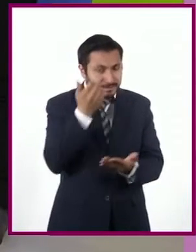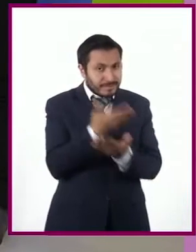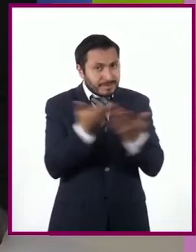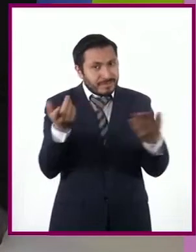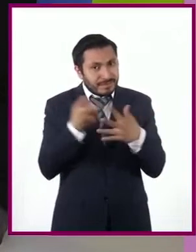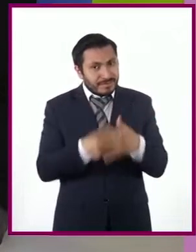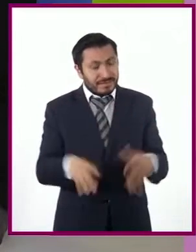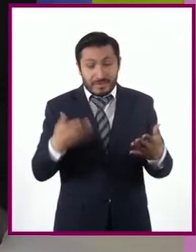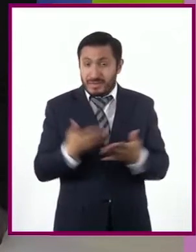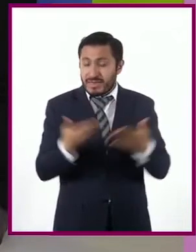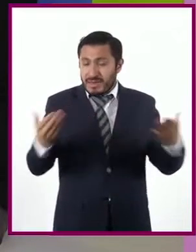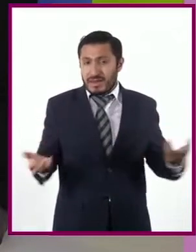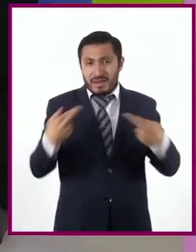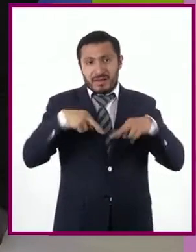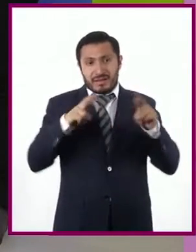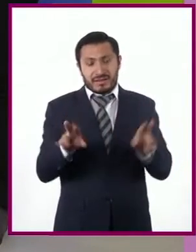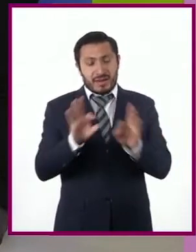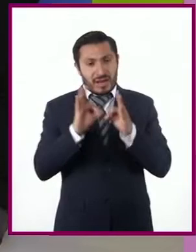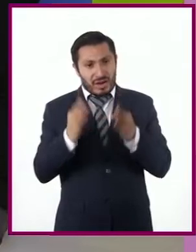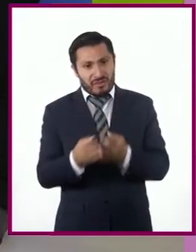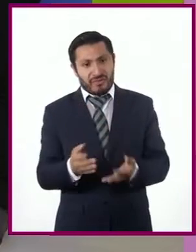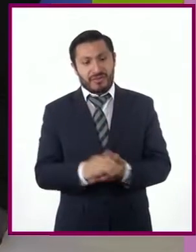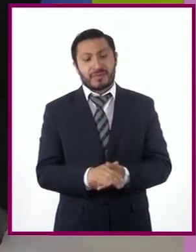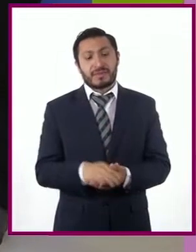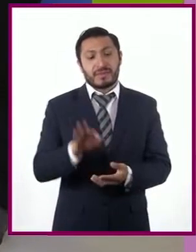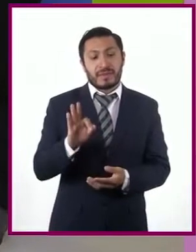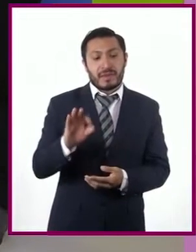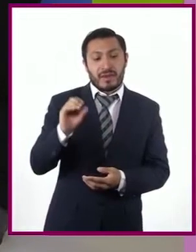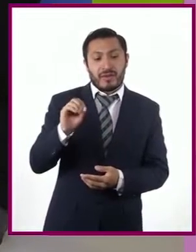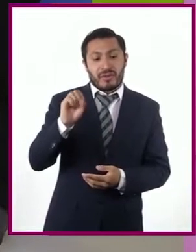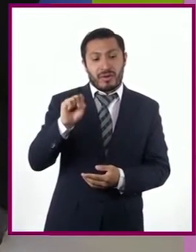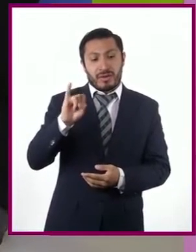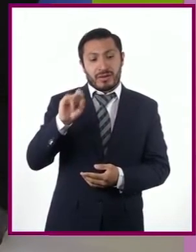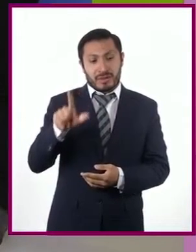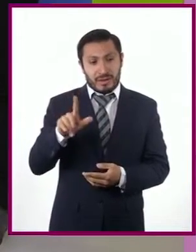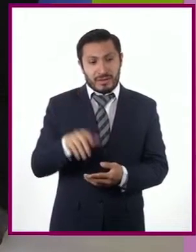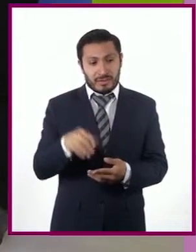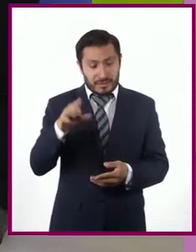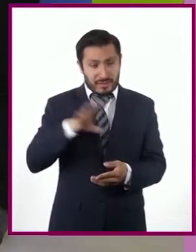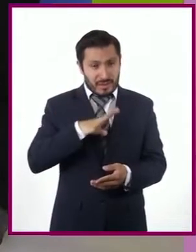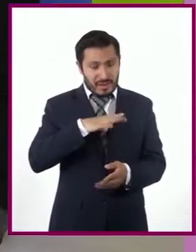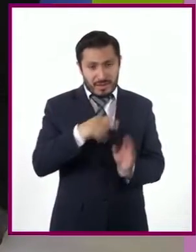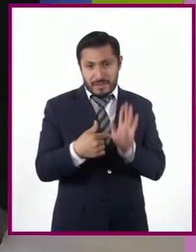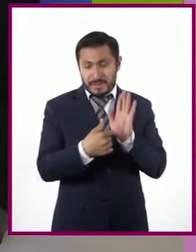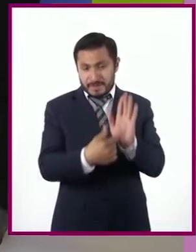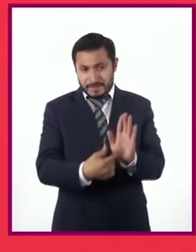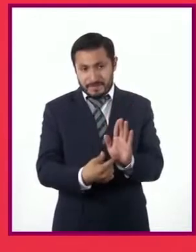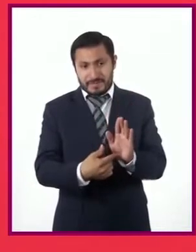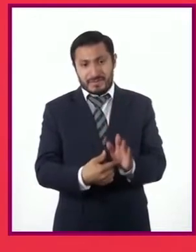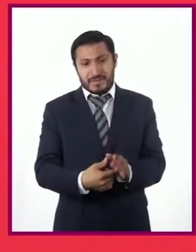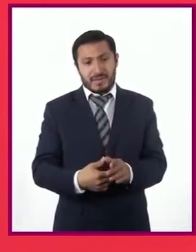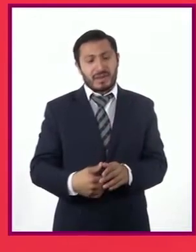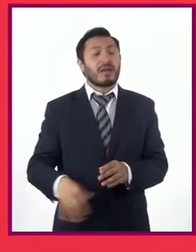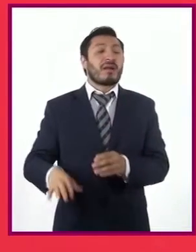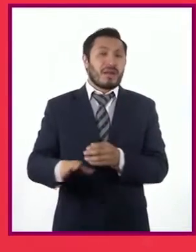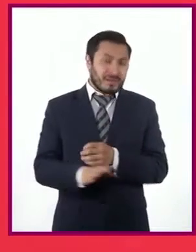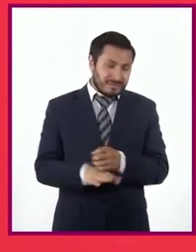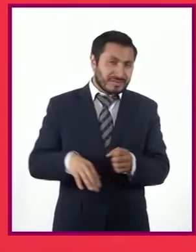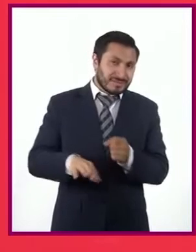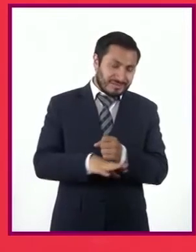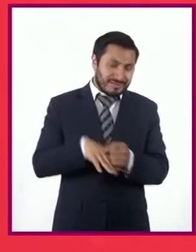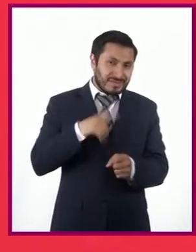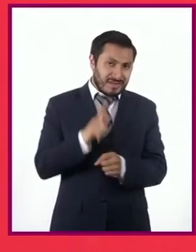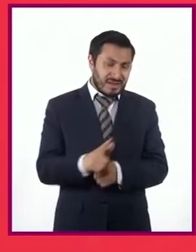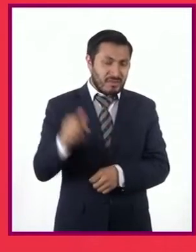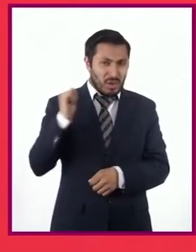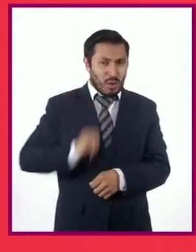Ahora representaremos un proceso de fosilización. Aquí tenemos a un ser que evidentemente pertenece a